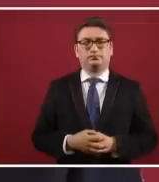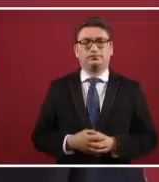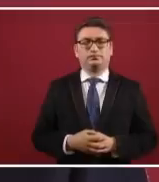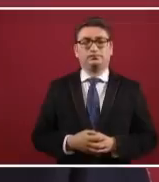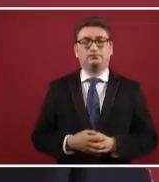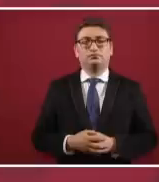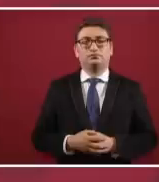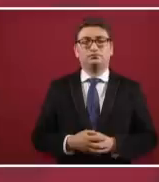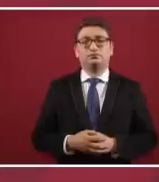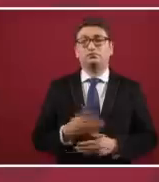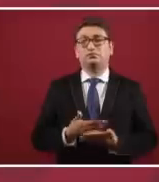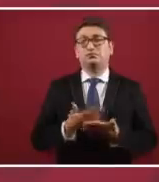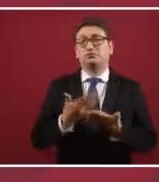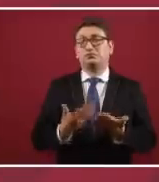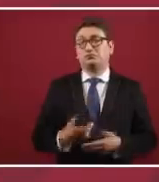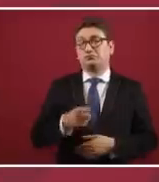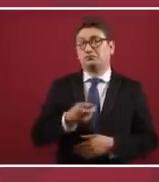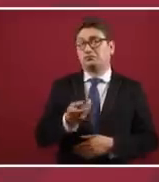se convierten en paladines